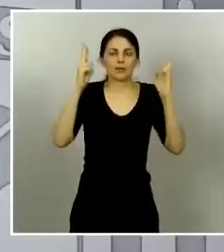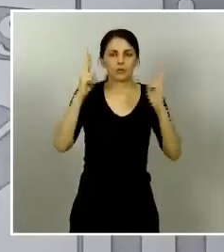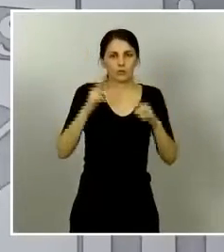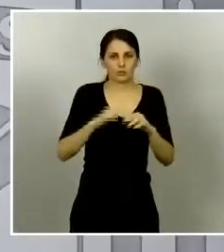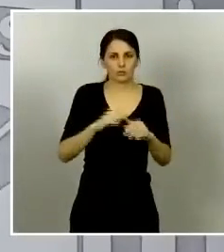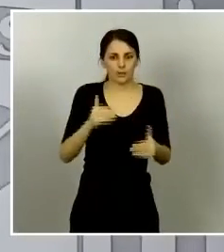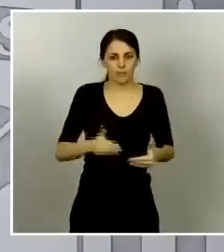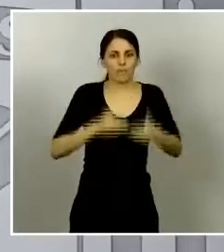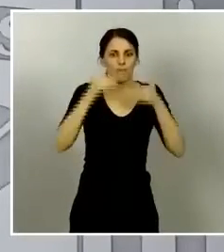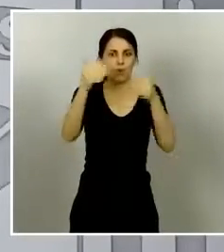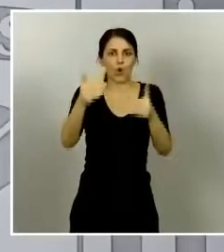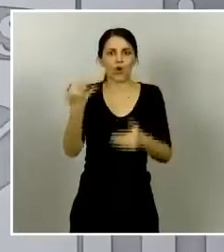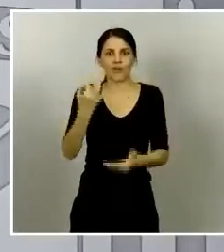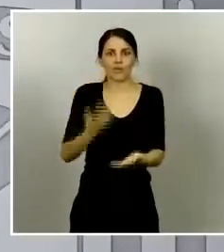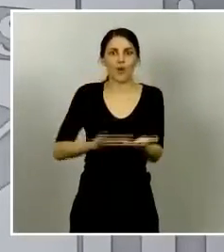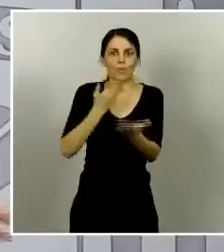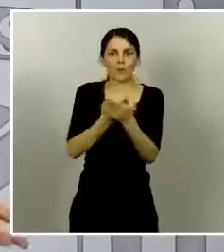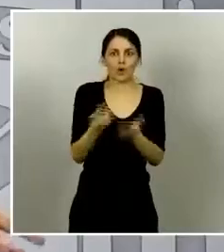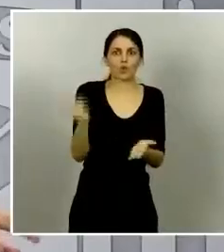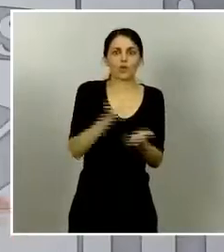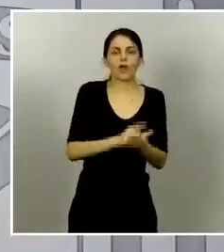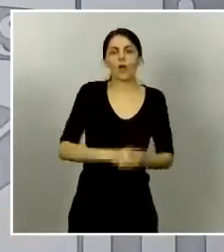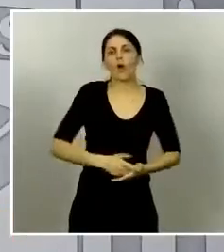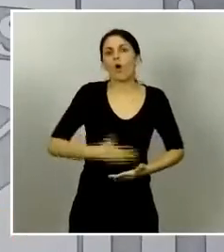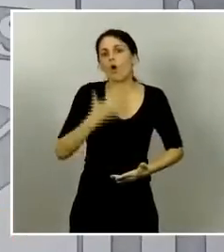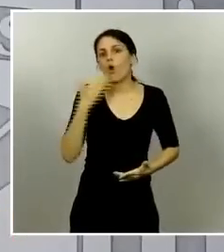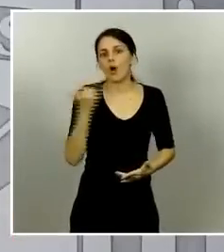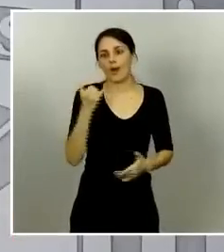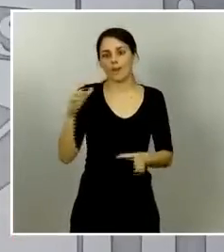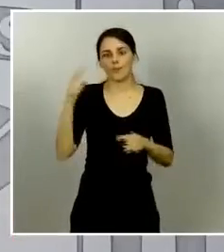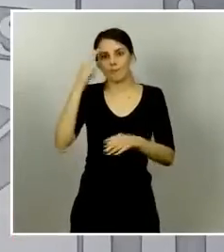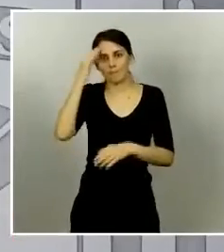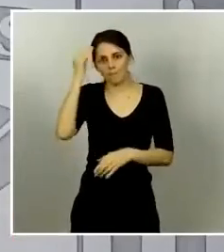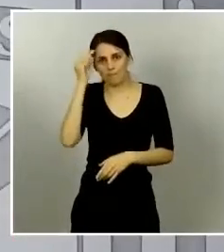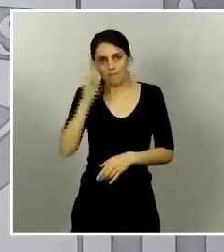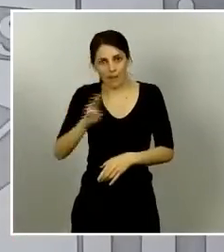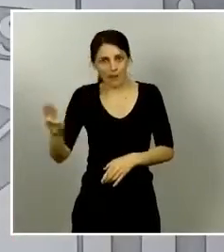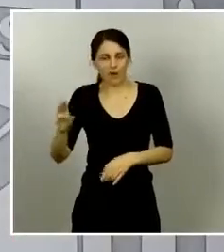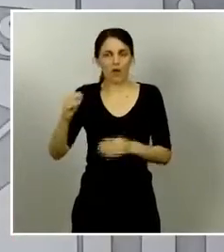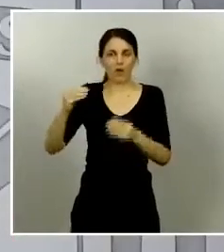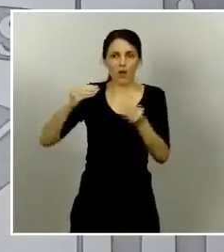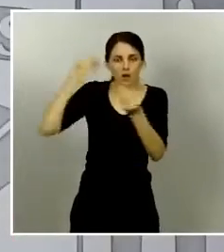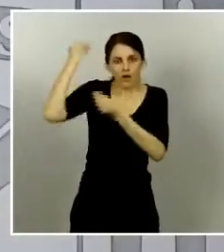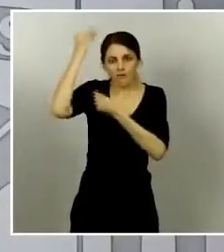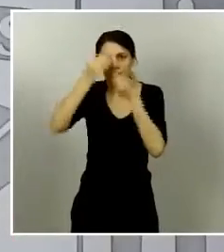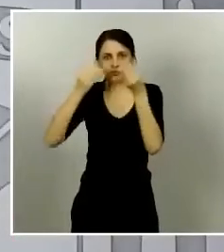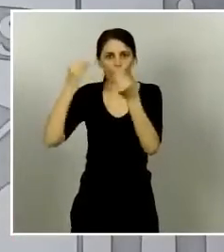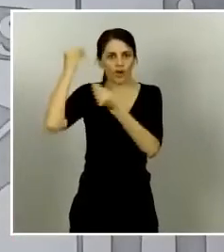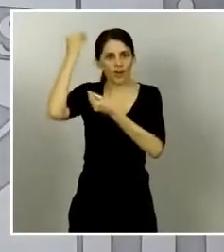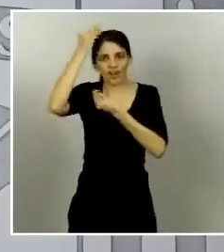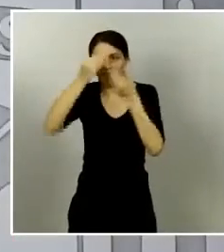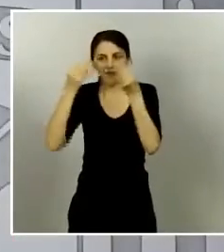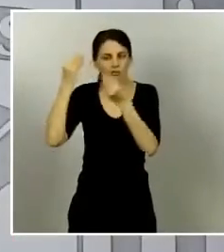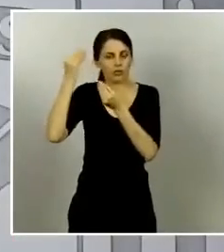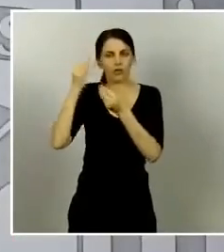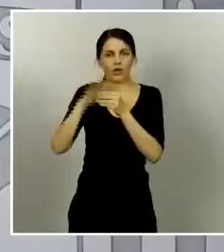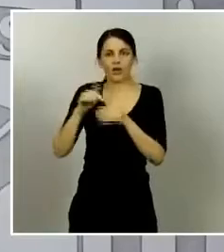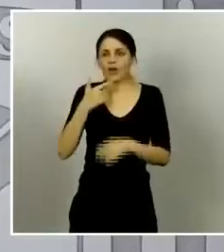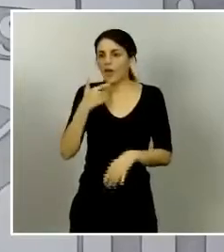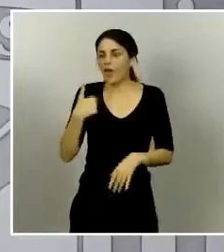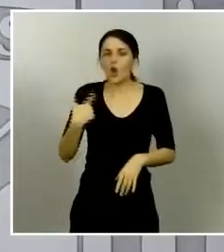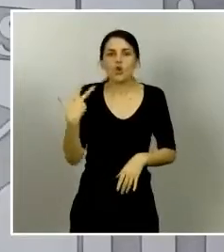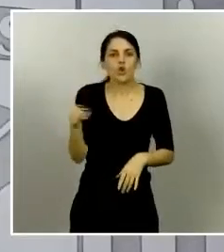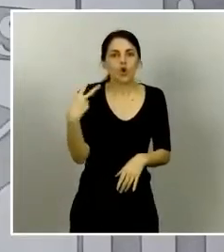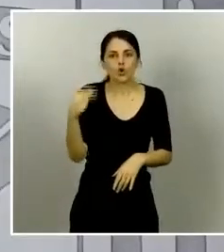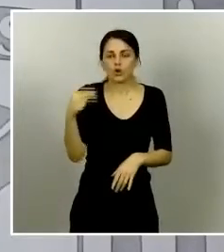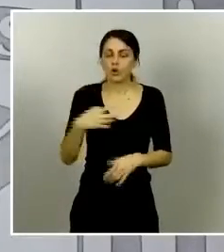Gobierno necesita solicitar una nueva prórroga, ya el Partido Popular haya reflexionado a propósito de